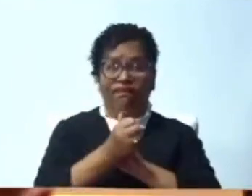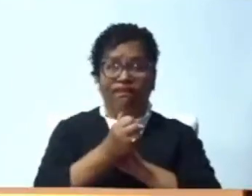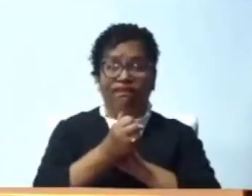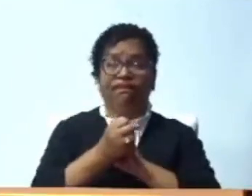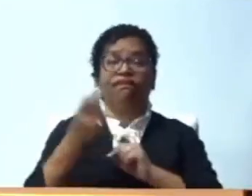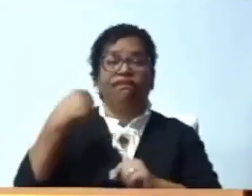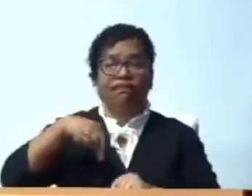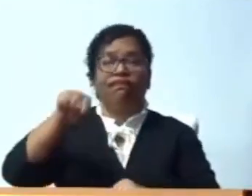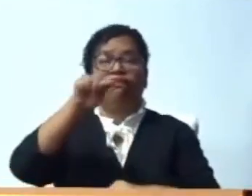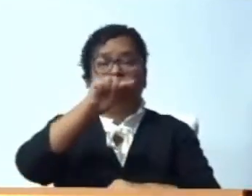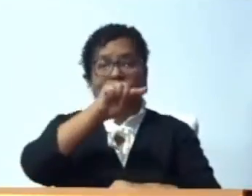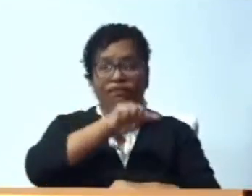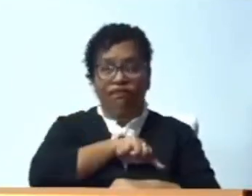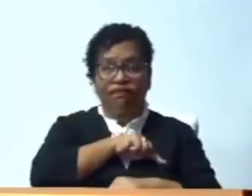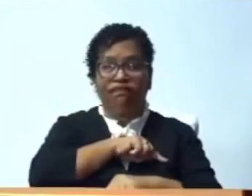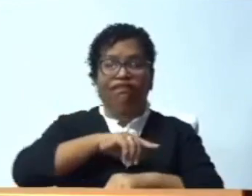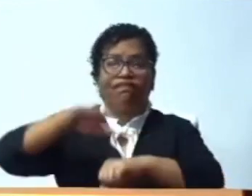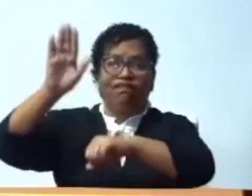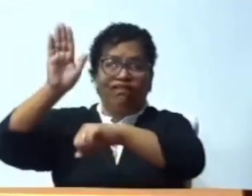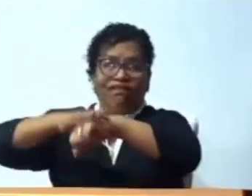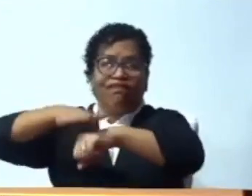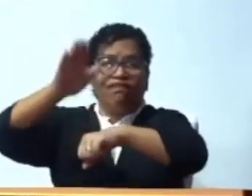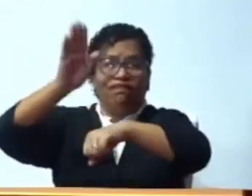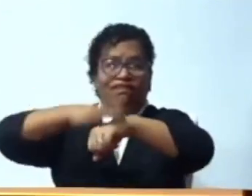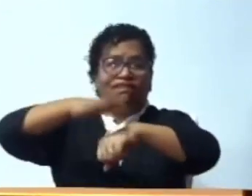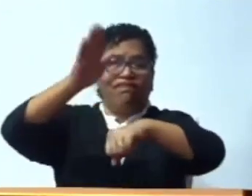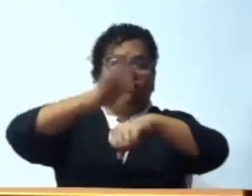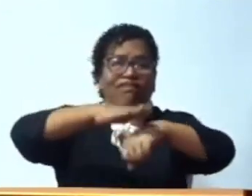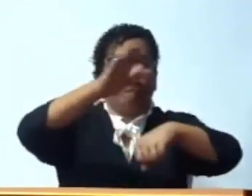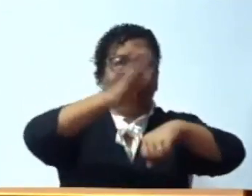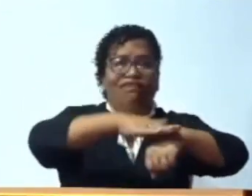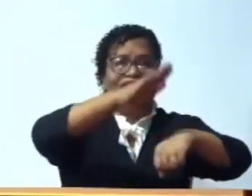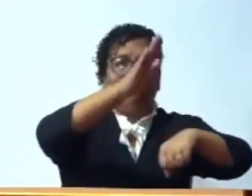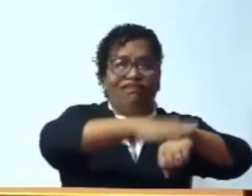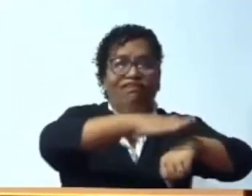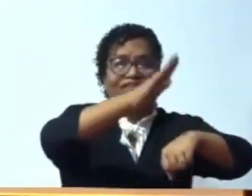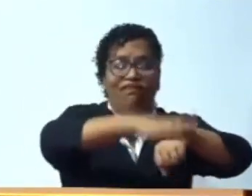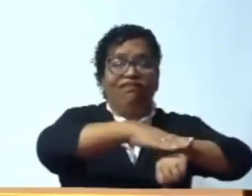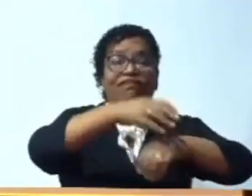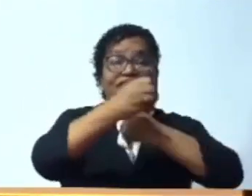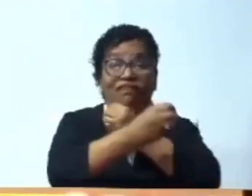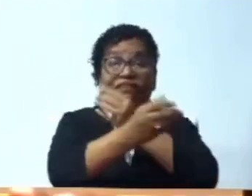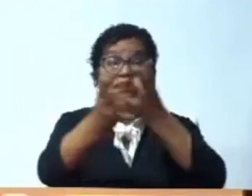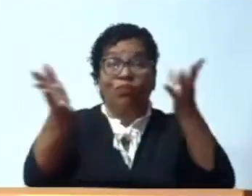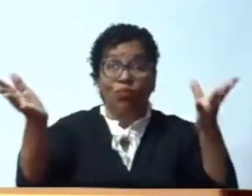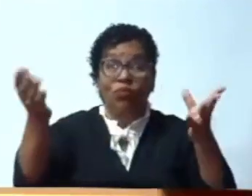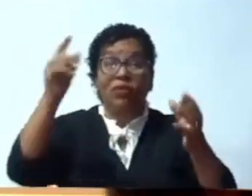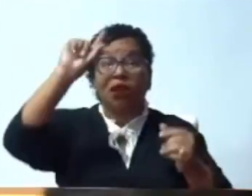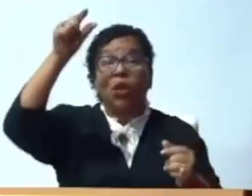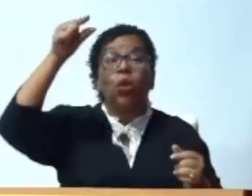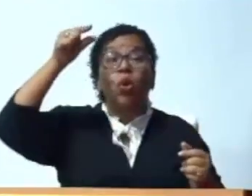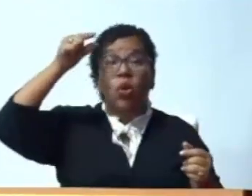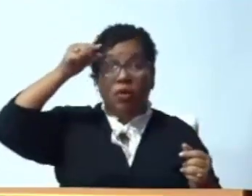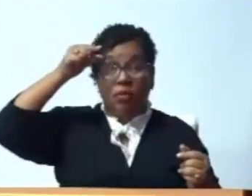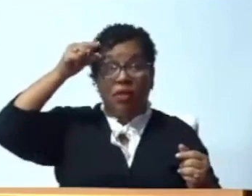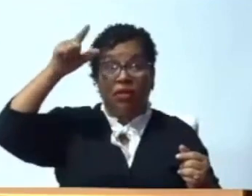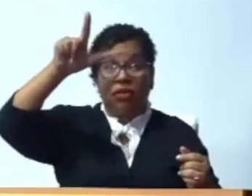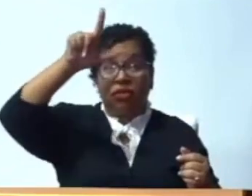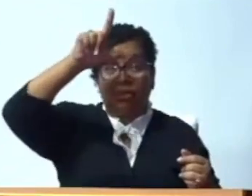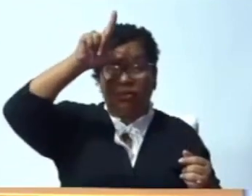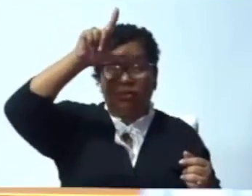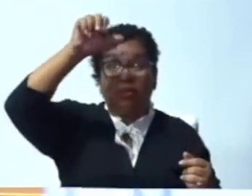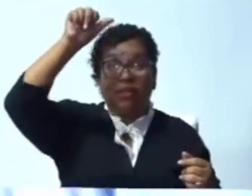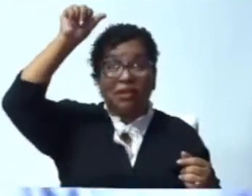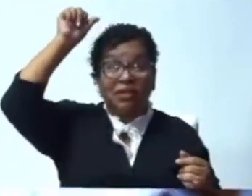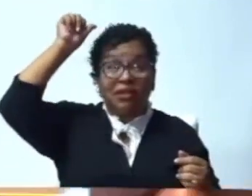este hemiciclo que el gobierno que encabeza Luis abinader ha estado utilizando